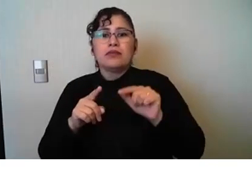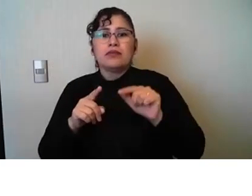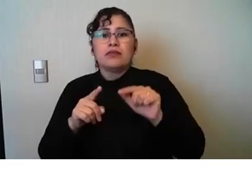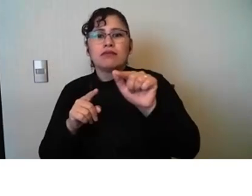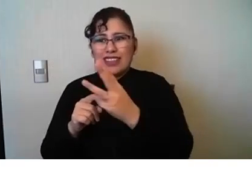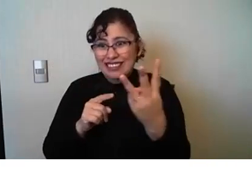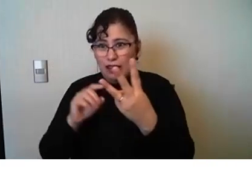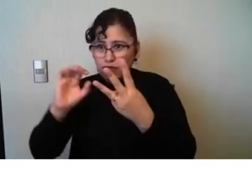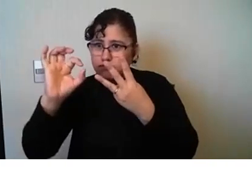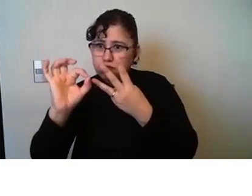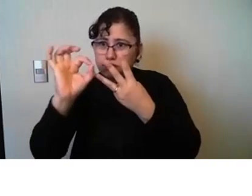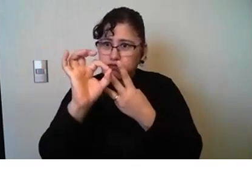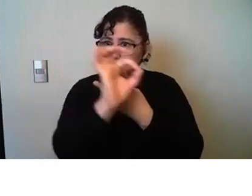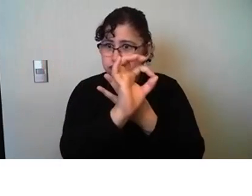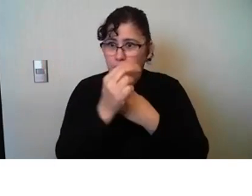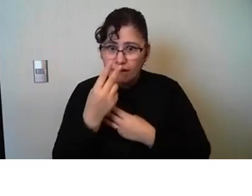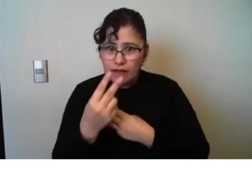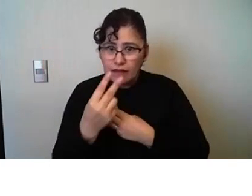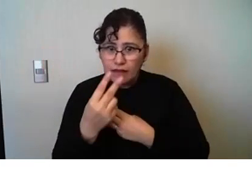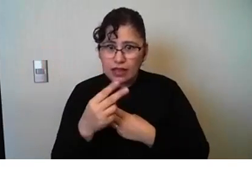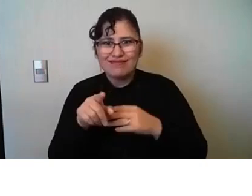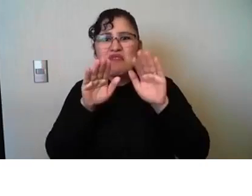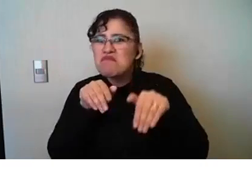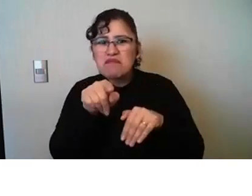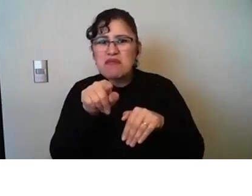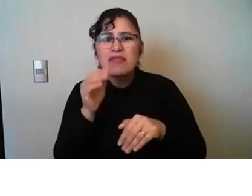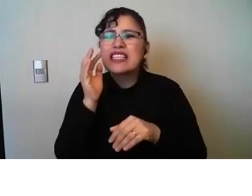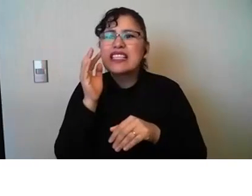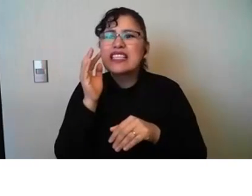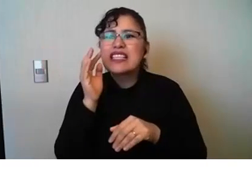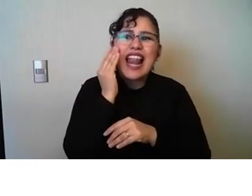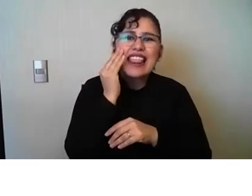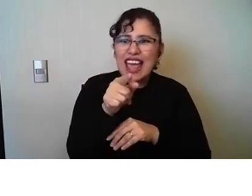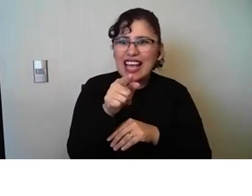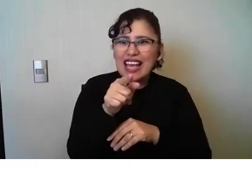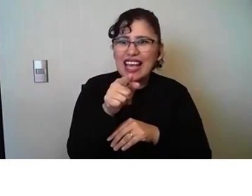elementos, conforman que está en celeste. ¿Sí?